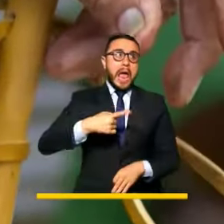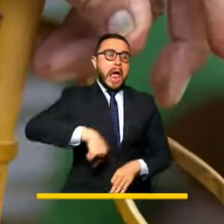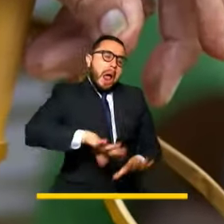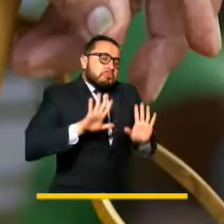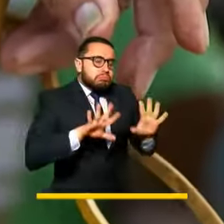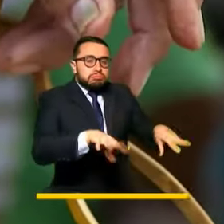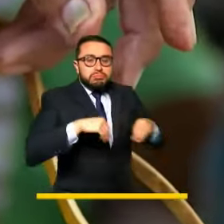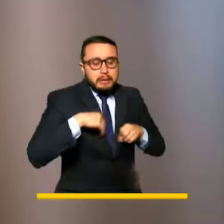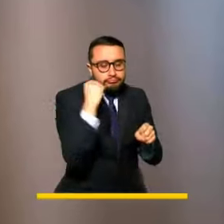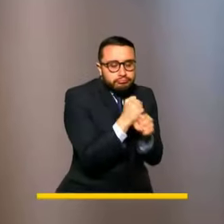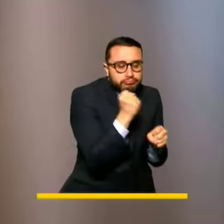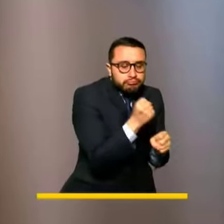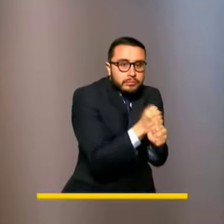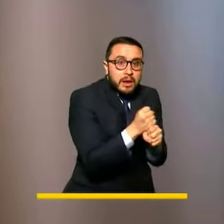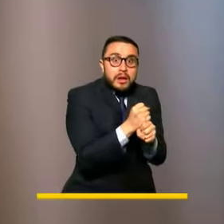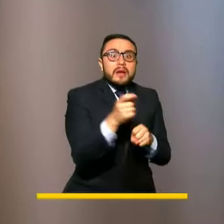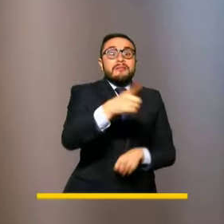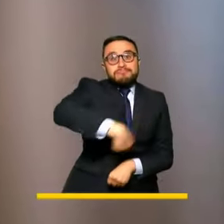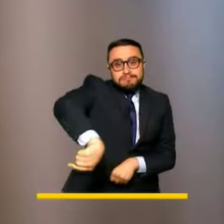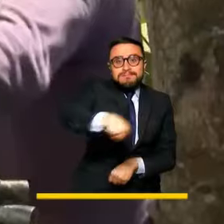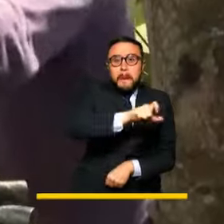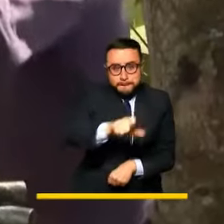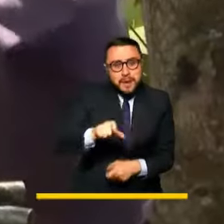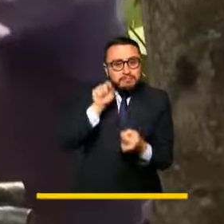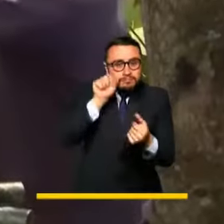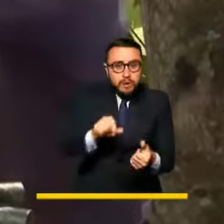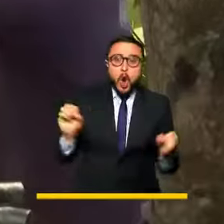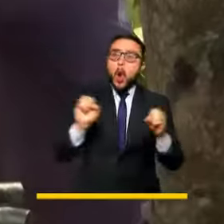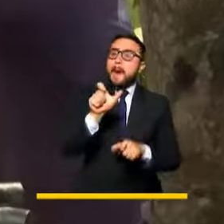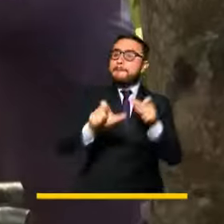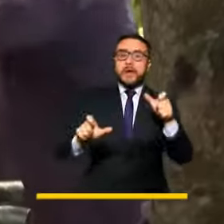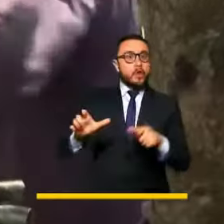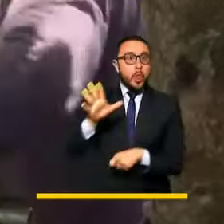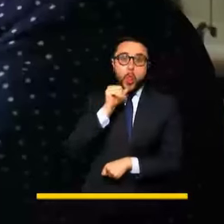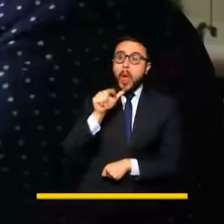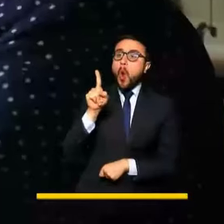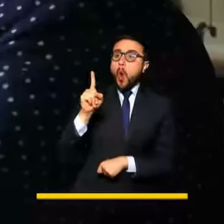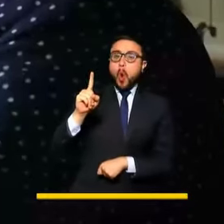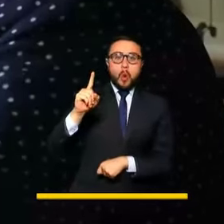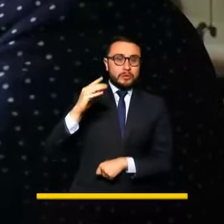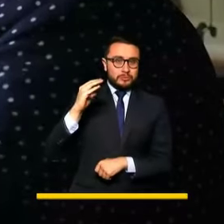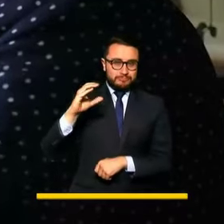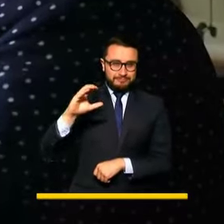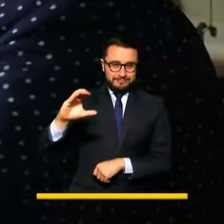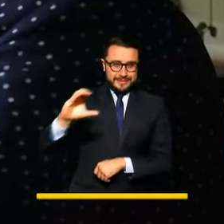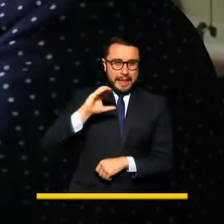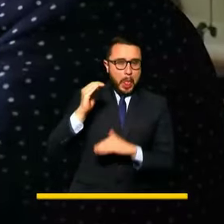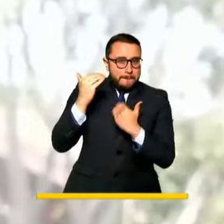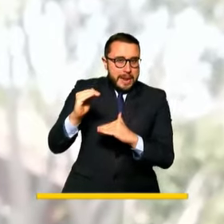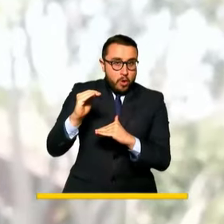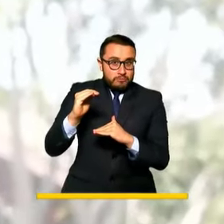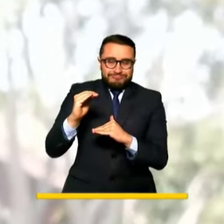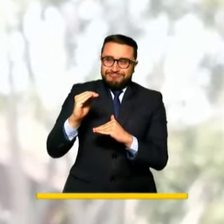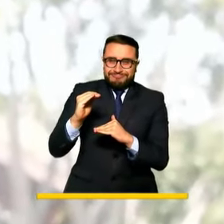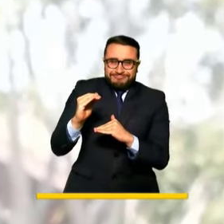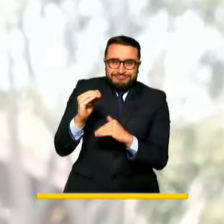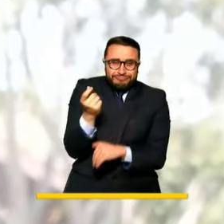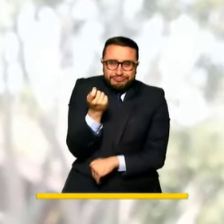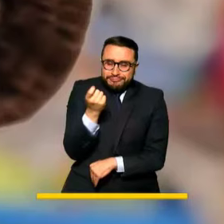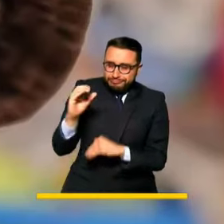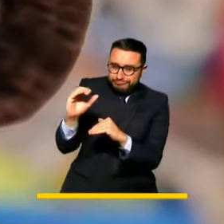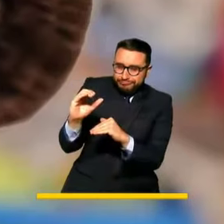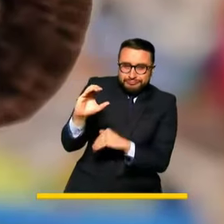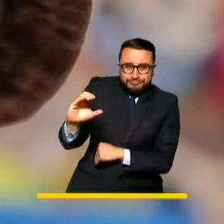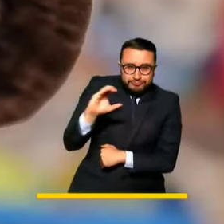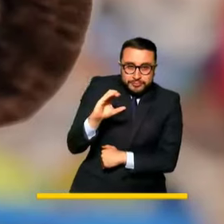a lo largo de su vida, ganaron menos de un salario mínimo, la mayoría de los colombianos. Para ellos y ellas